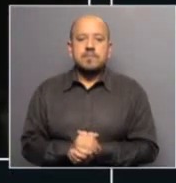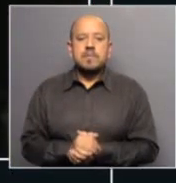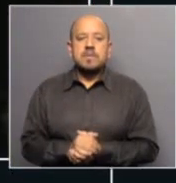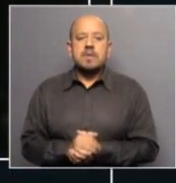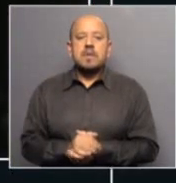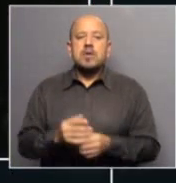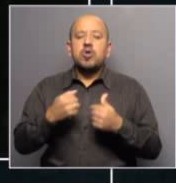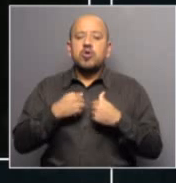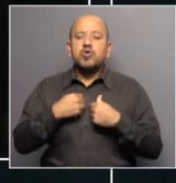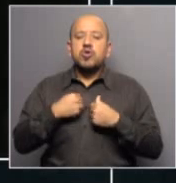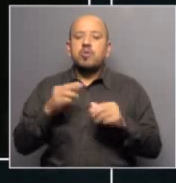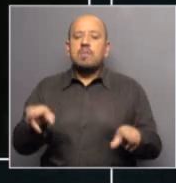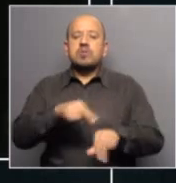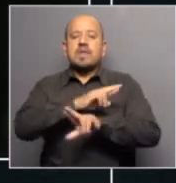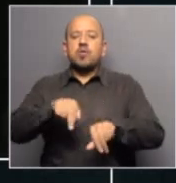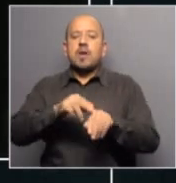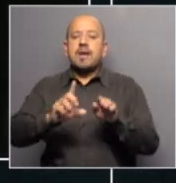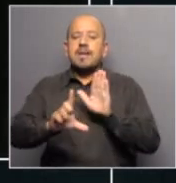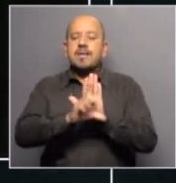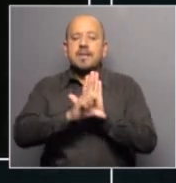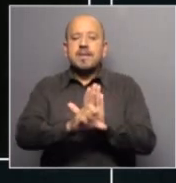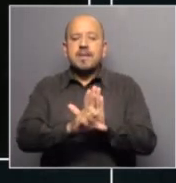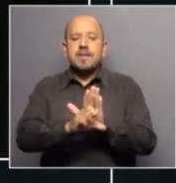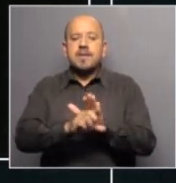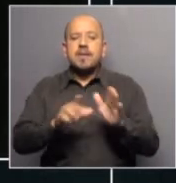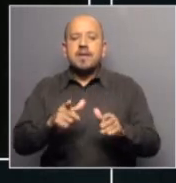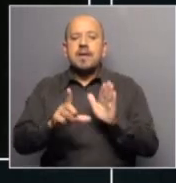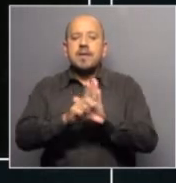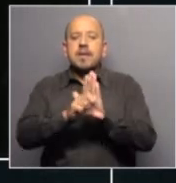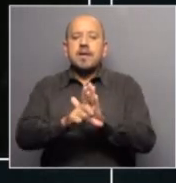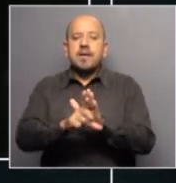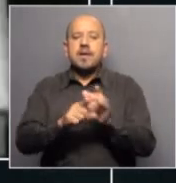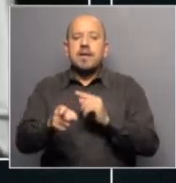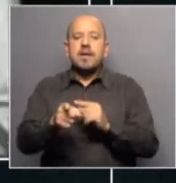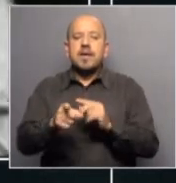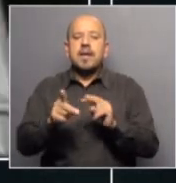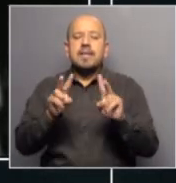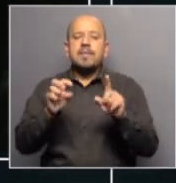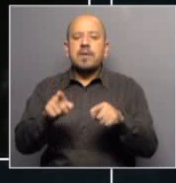derogar la ley que legalizó.